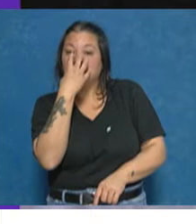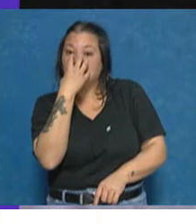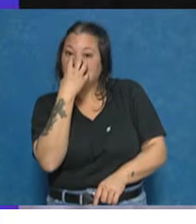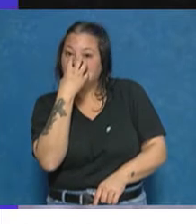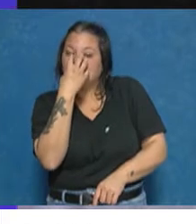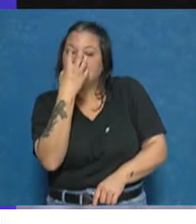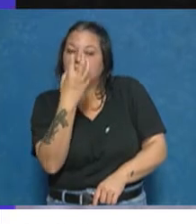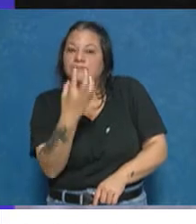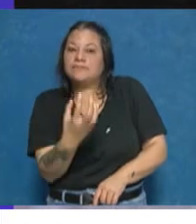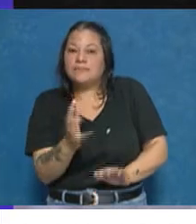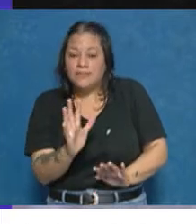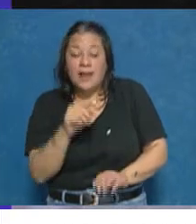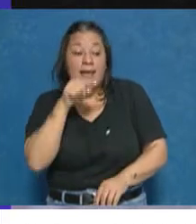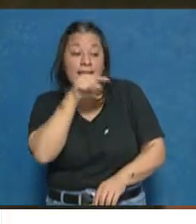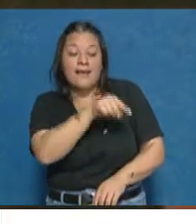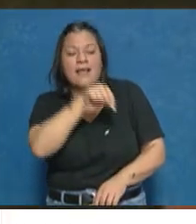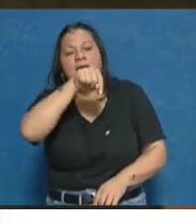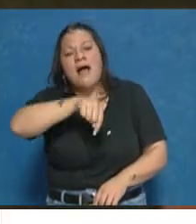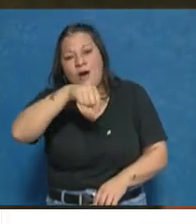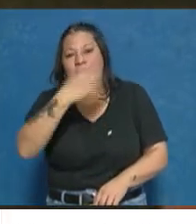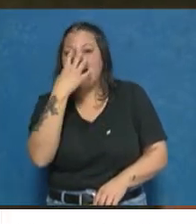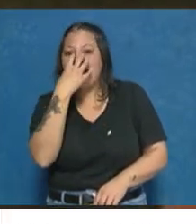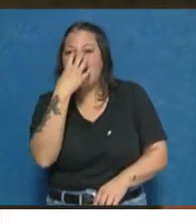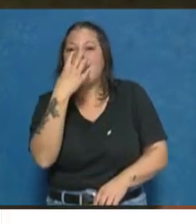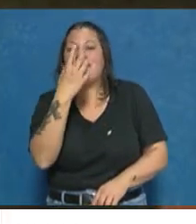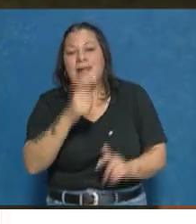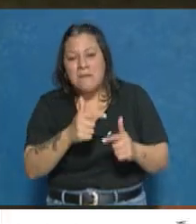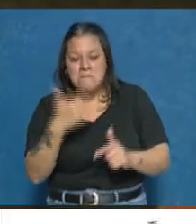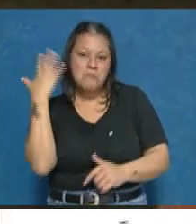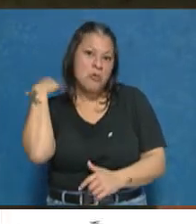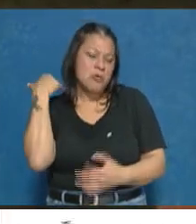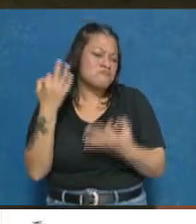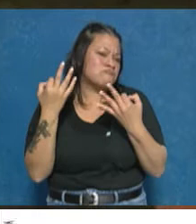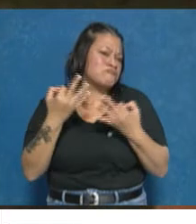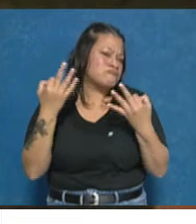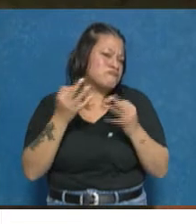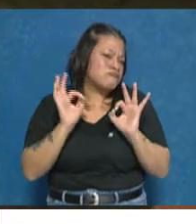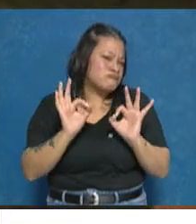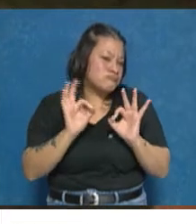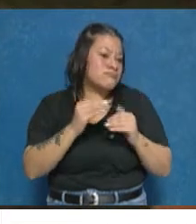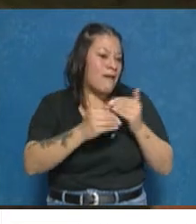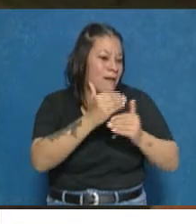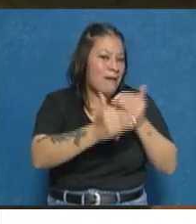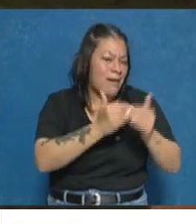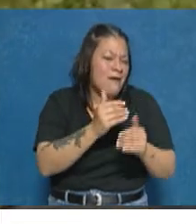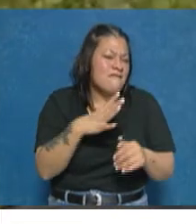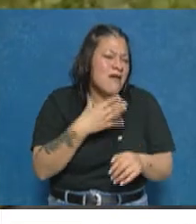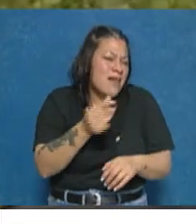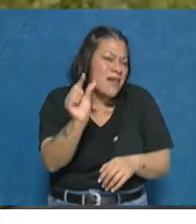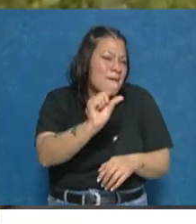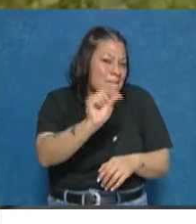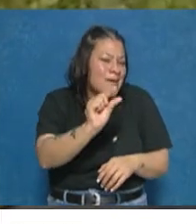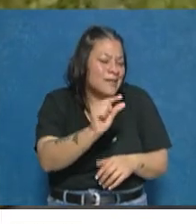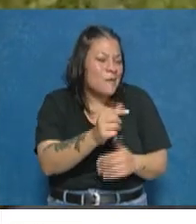sacado un ratito, y puso: Juli se encuentra sin respirador, tiene los pulmones impecables, sigue estable, cada vez falta menos para